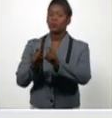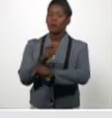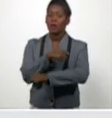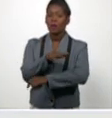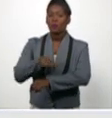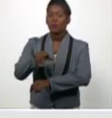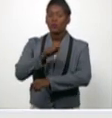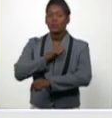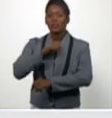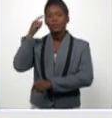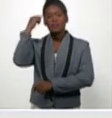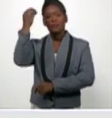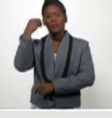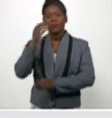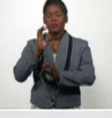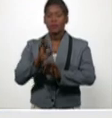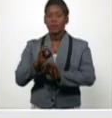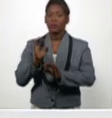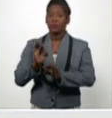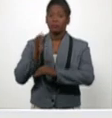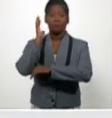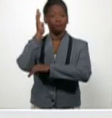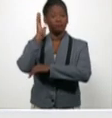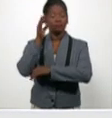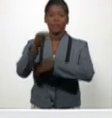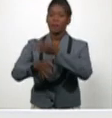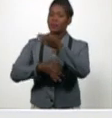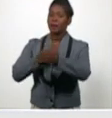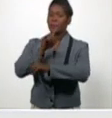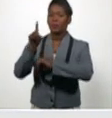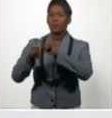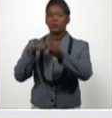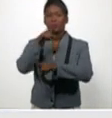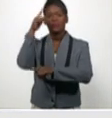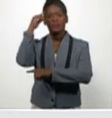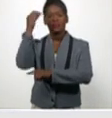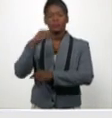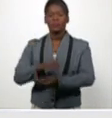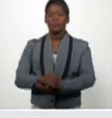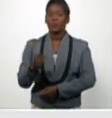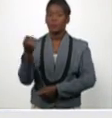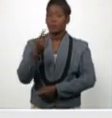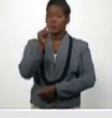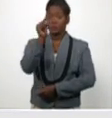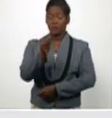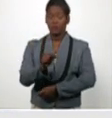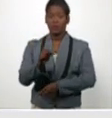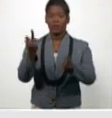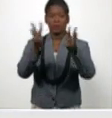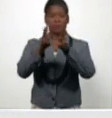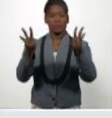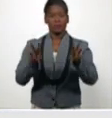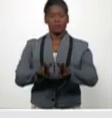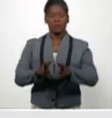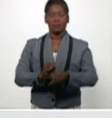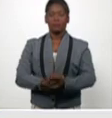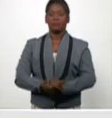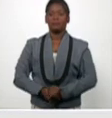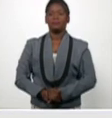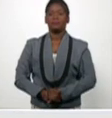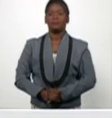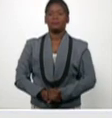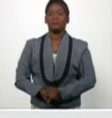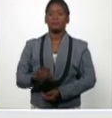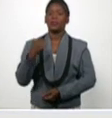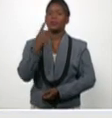esta transmisión de conferencia de prensa. La primera la realiza un internauta y pregunta, ¿por qué,